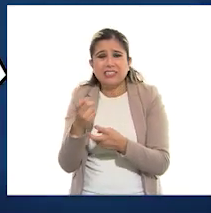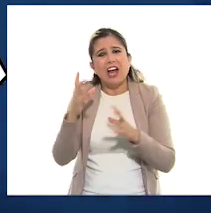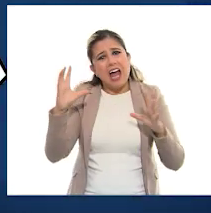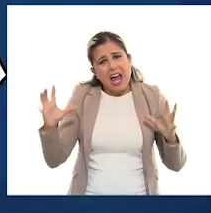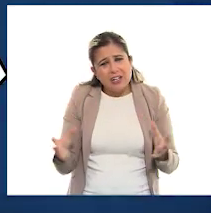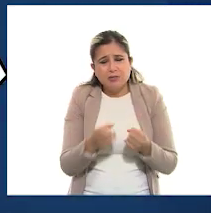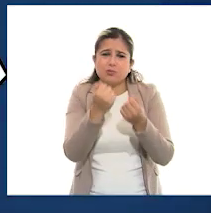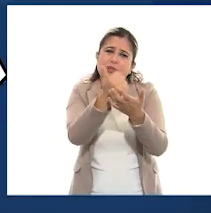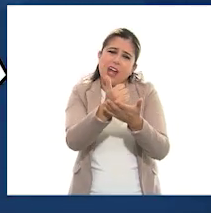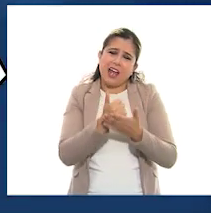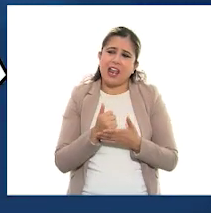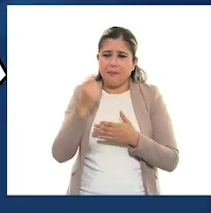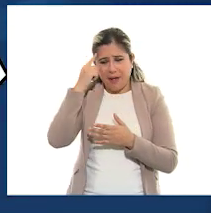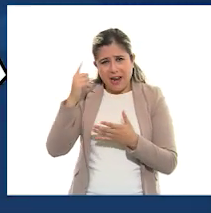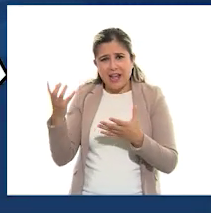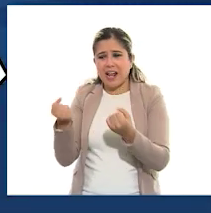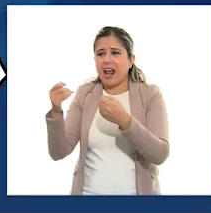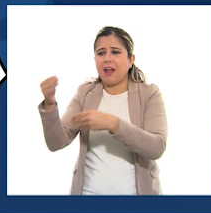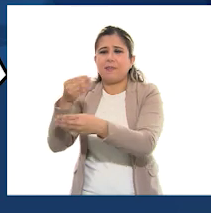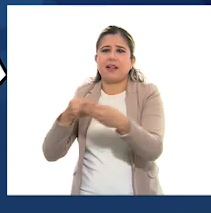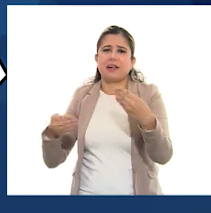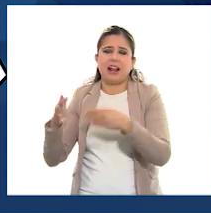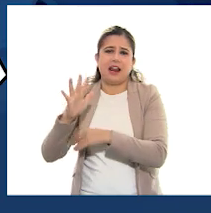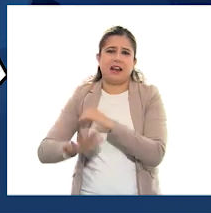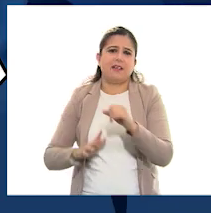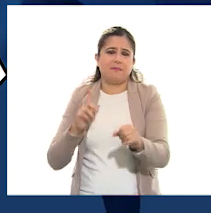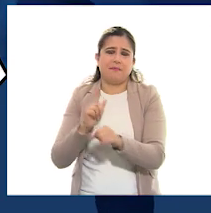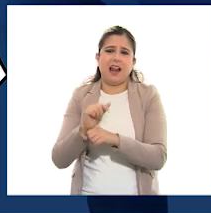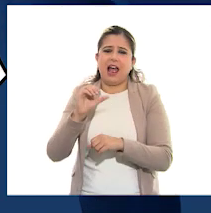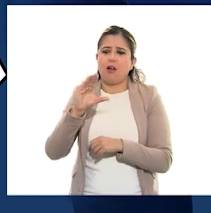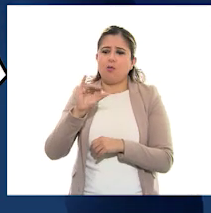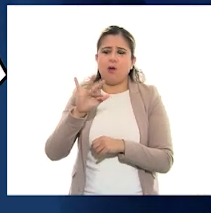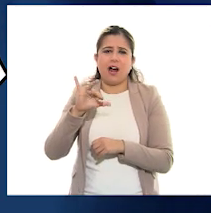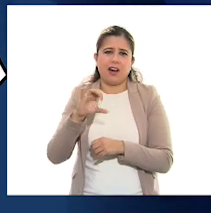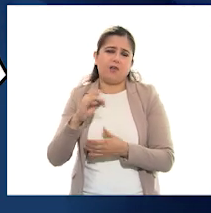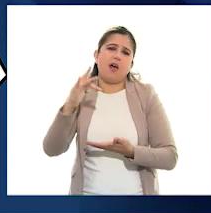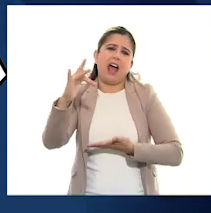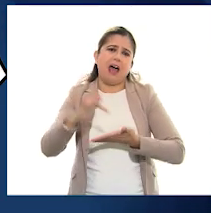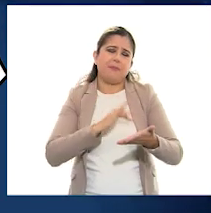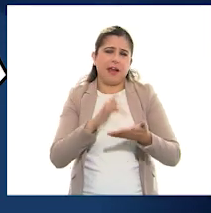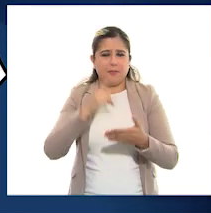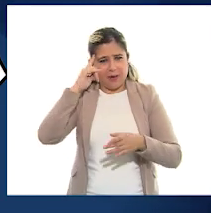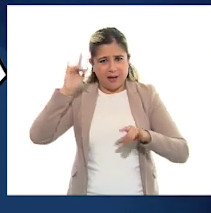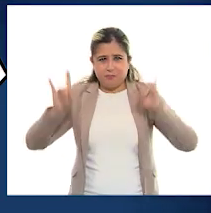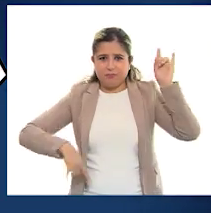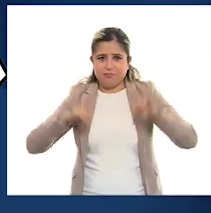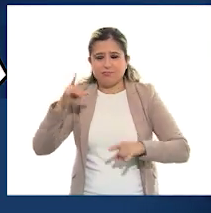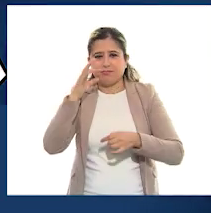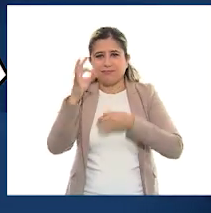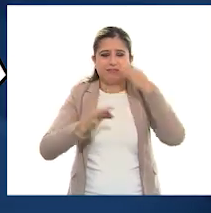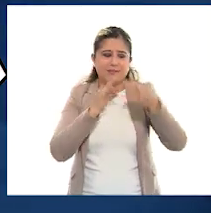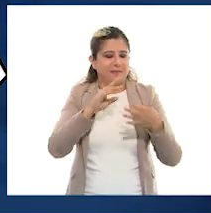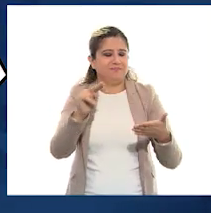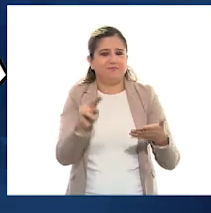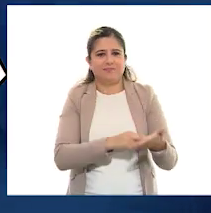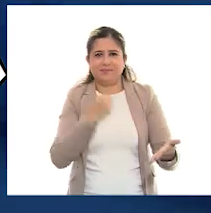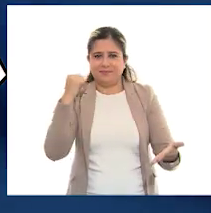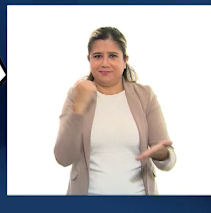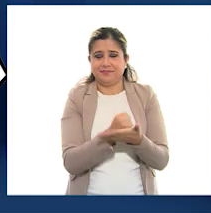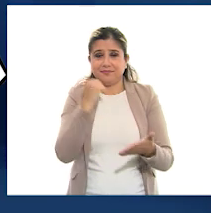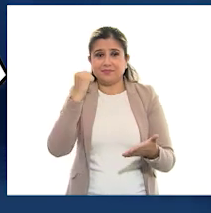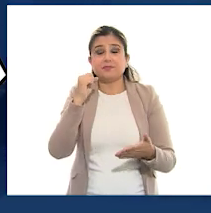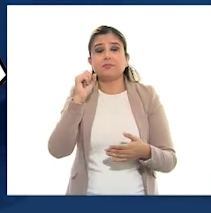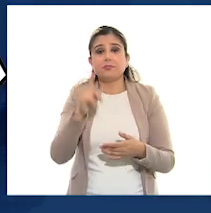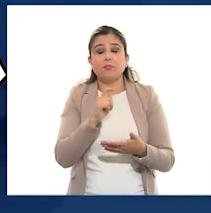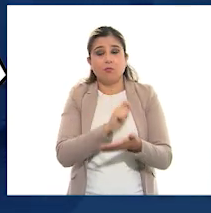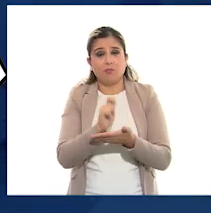el acuario y a todas las criaturas que viven aquí. Por favor, apoye nuestra campaña firmando nuestra petición. También puede